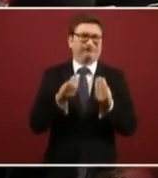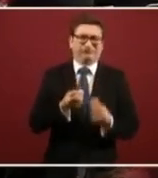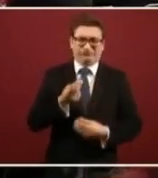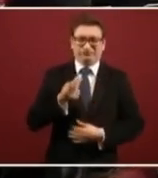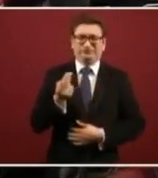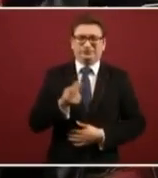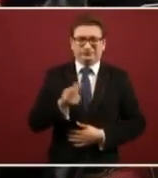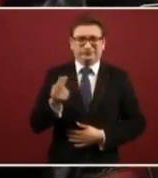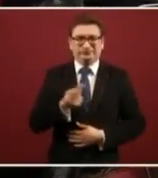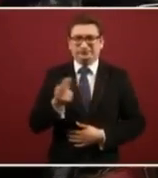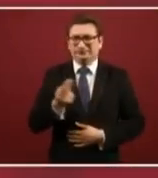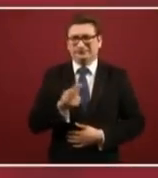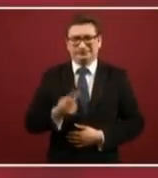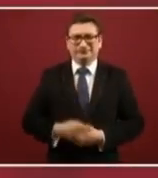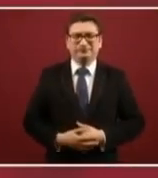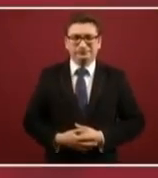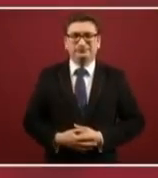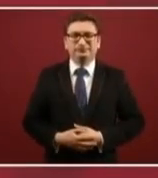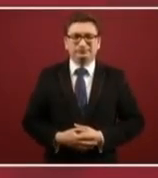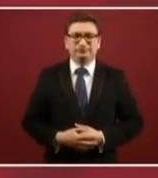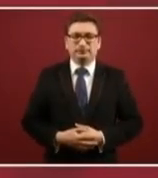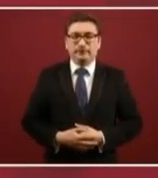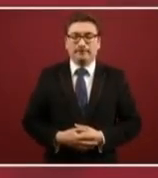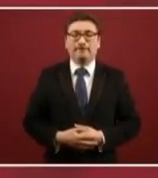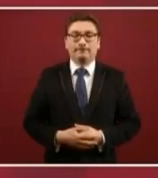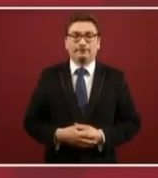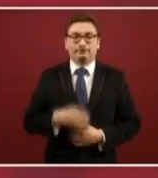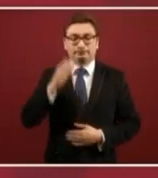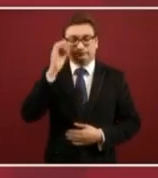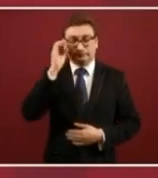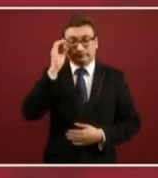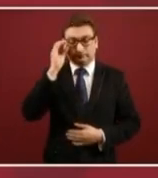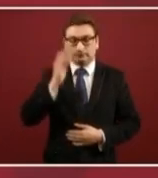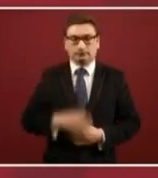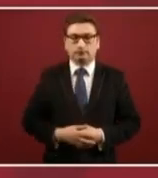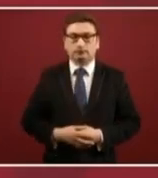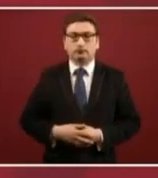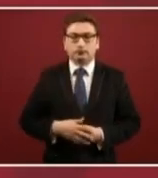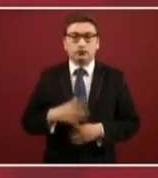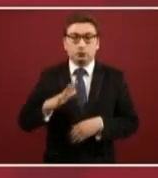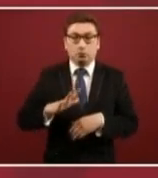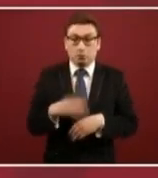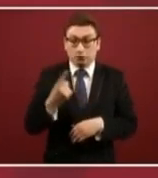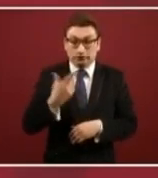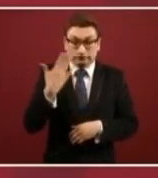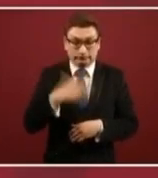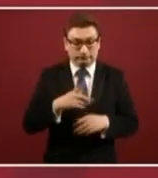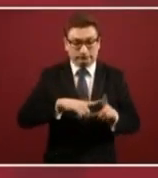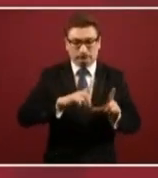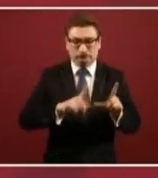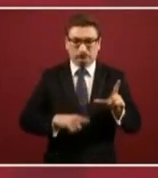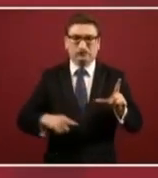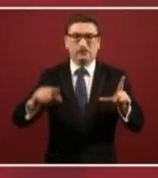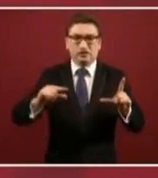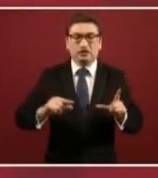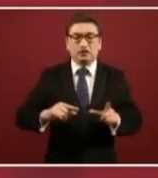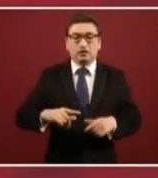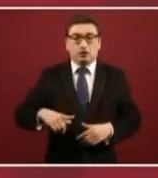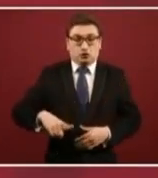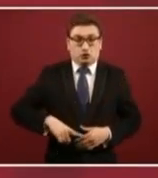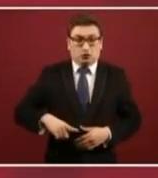es mucha la demanda, porque es bastante el atraso, pero tenemos